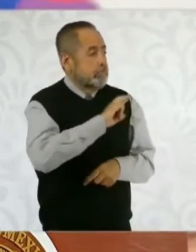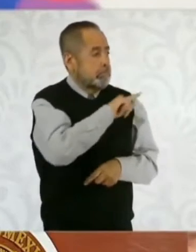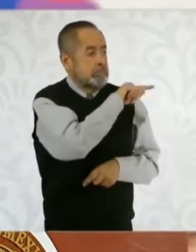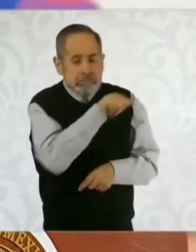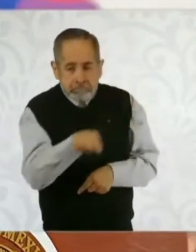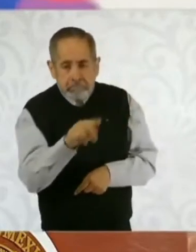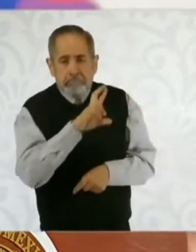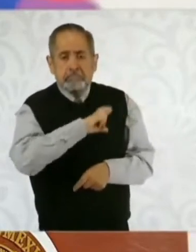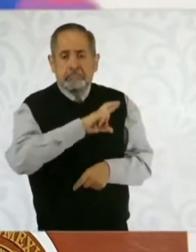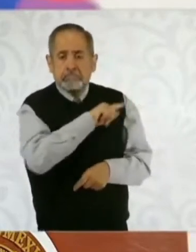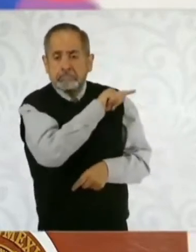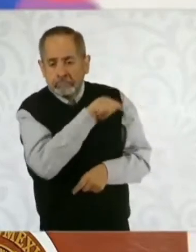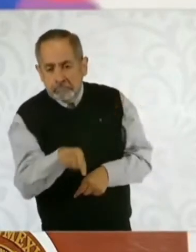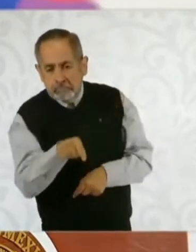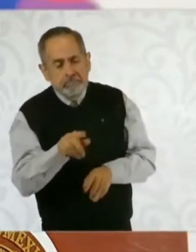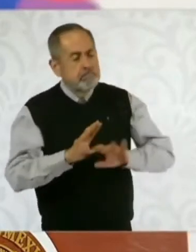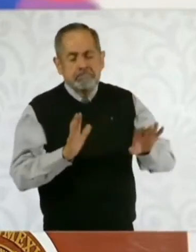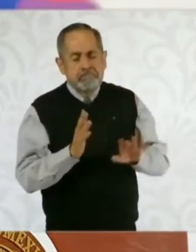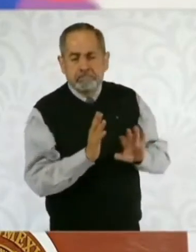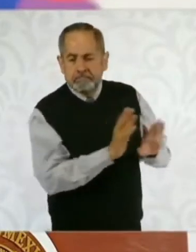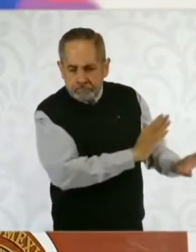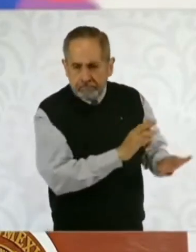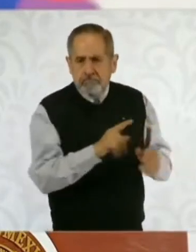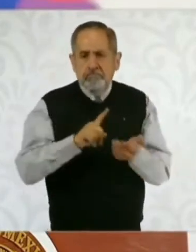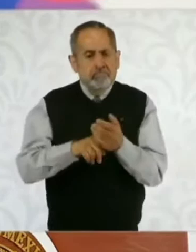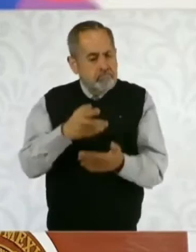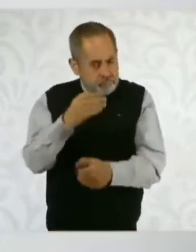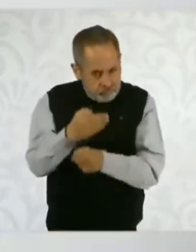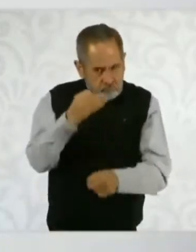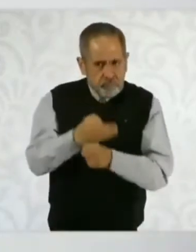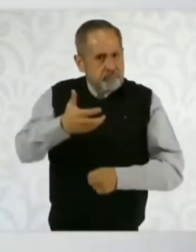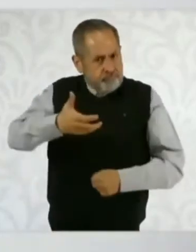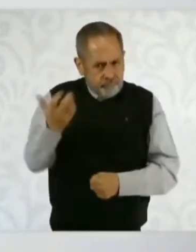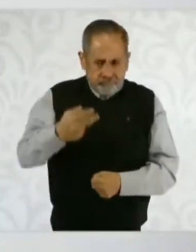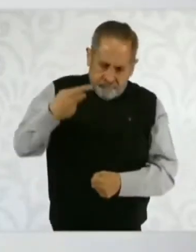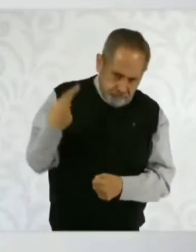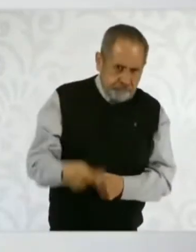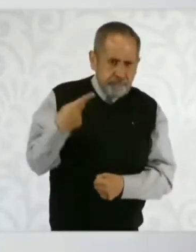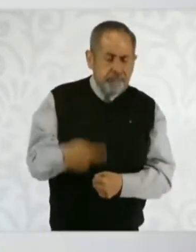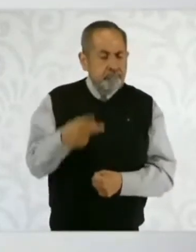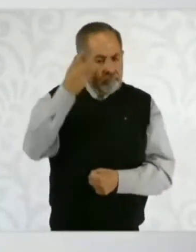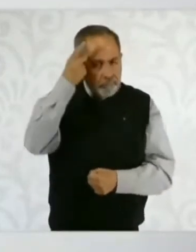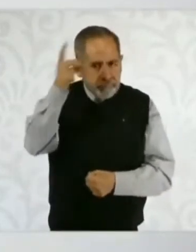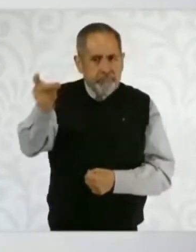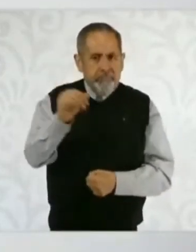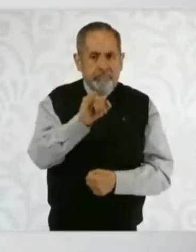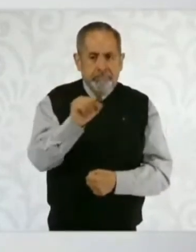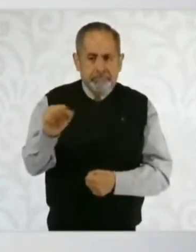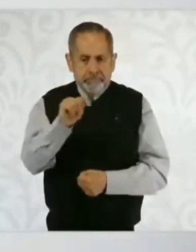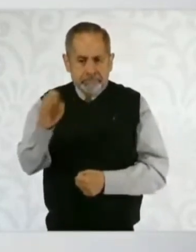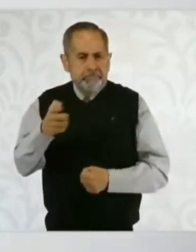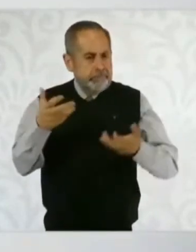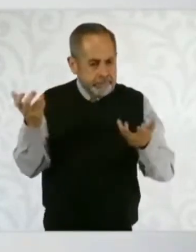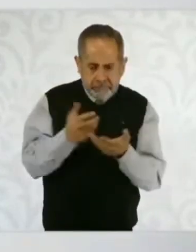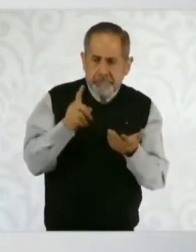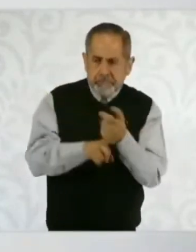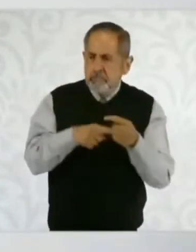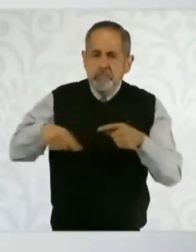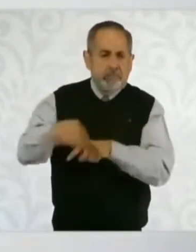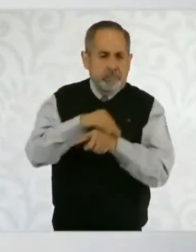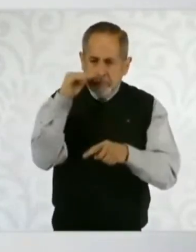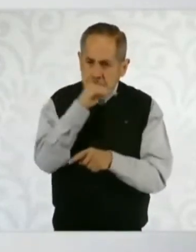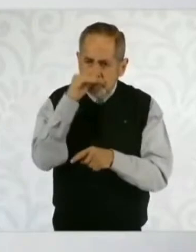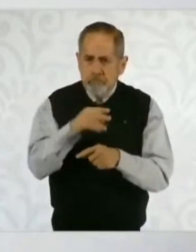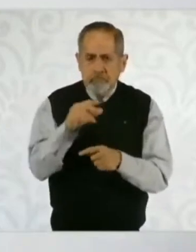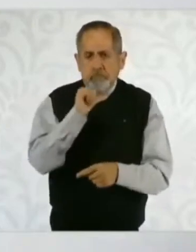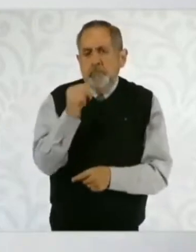largo del sexenio, de tal forma que los servicios que brinde el ISSSTE sean servicios públicos y